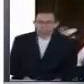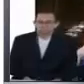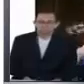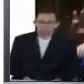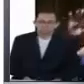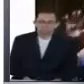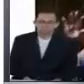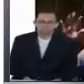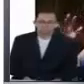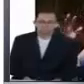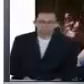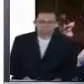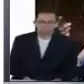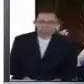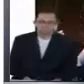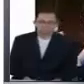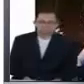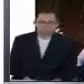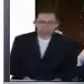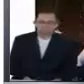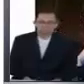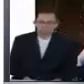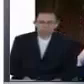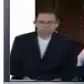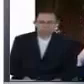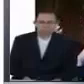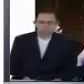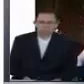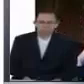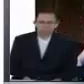Ok, háblame, el nombre de Jesús, mudez y habla en español.